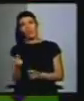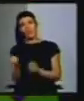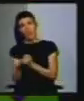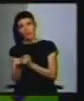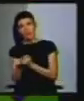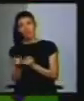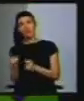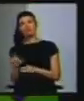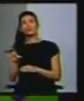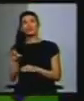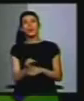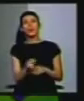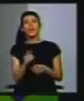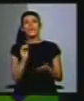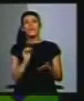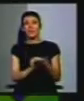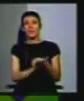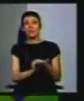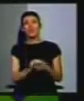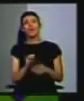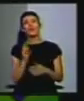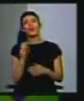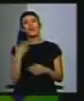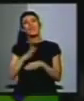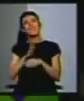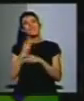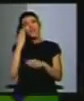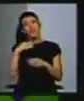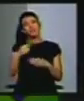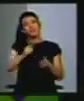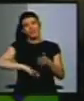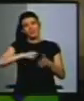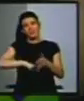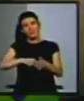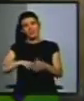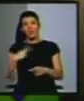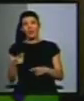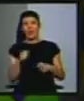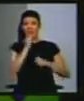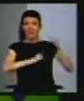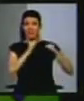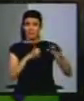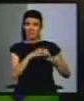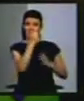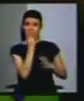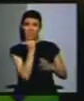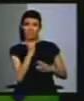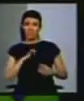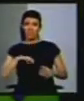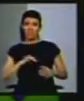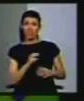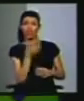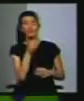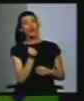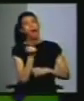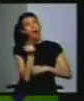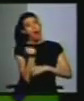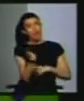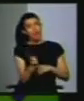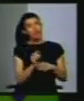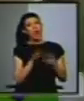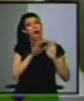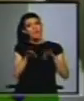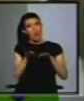cada 15 días. Mientras la empresa Enjoy, a través de un comunicado, aseguró que está colaborando con la